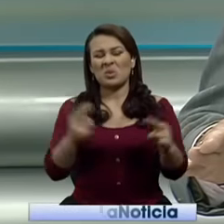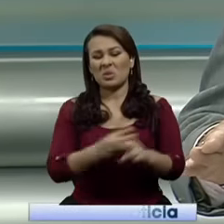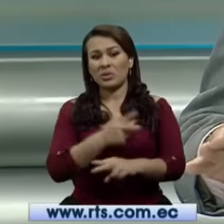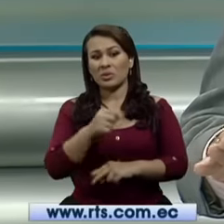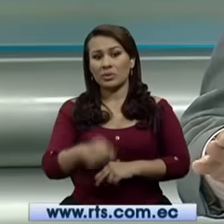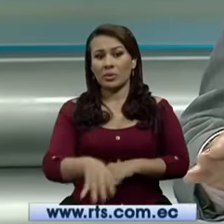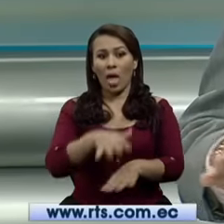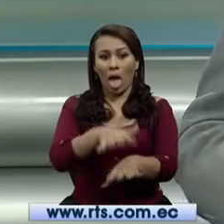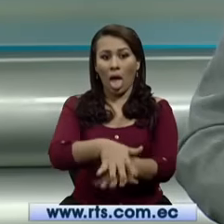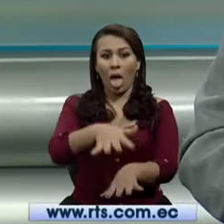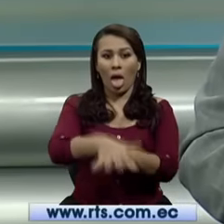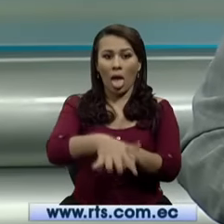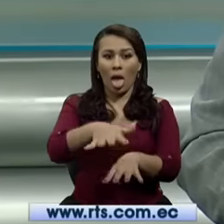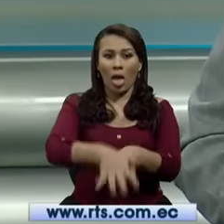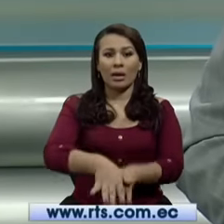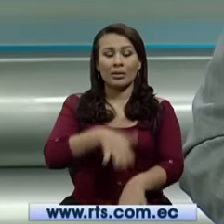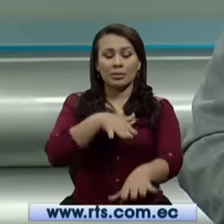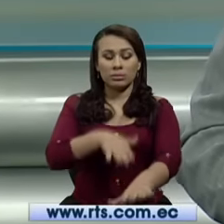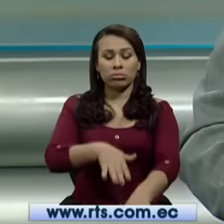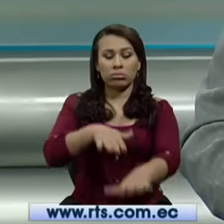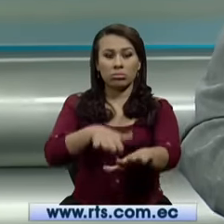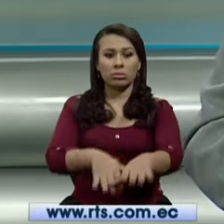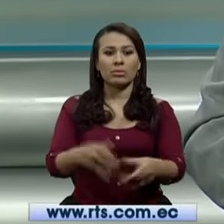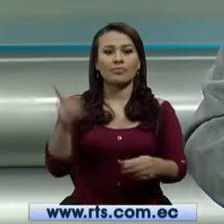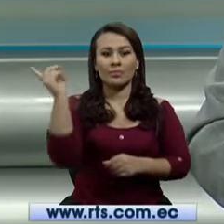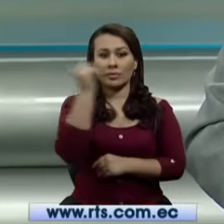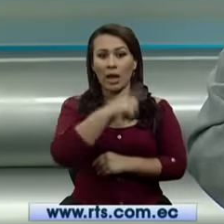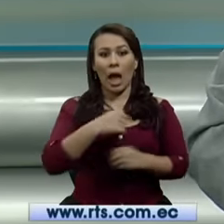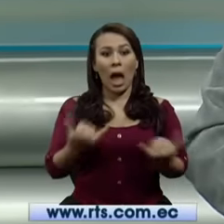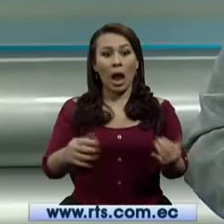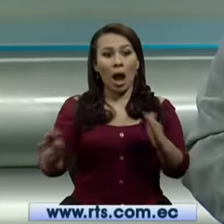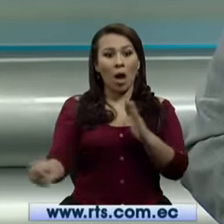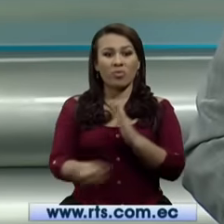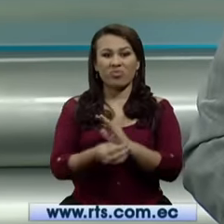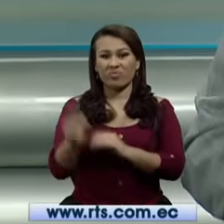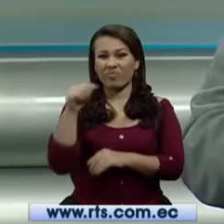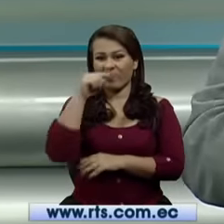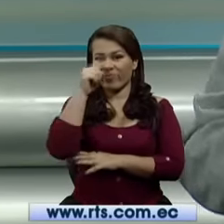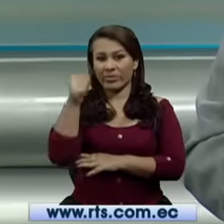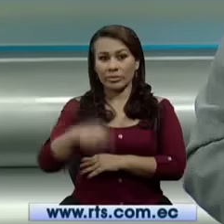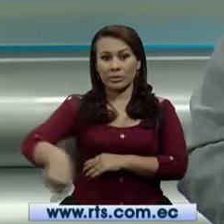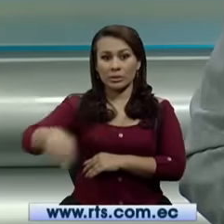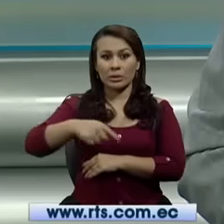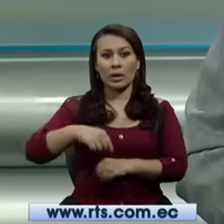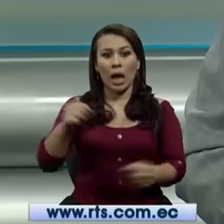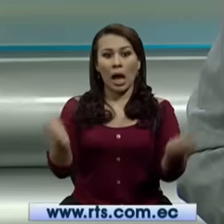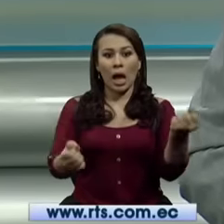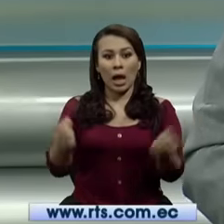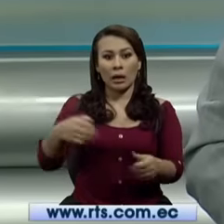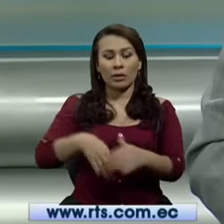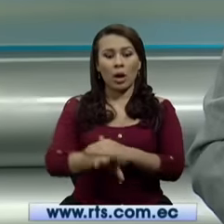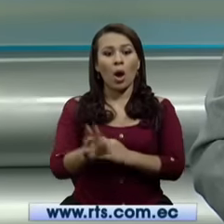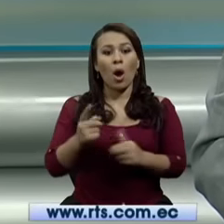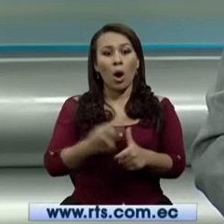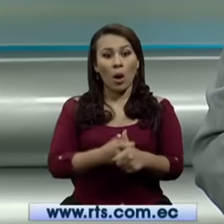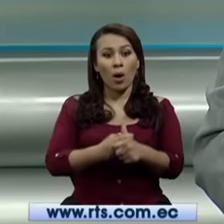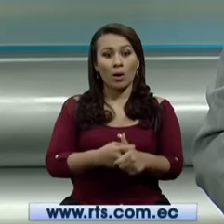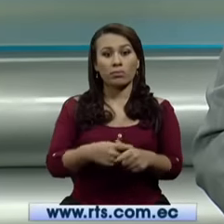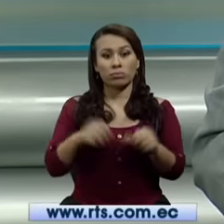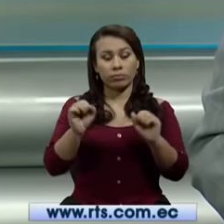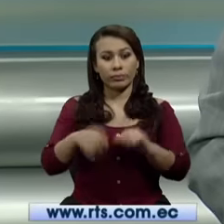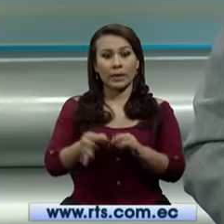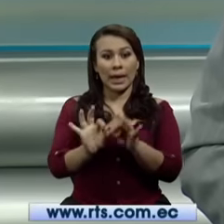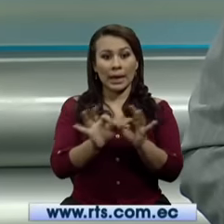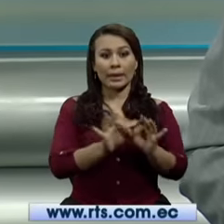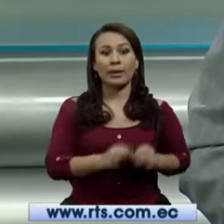la situación del tránsito vehicular ahí y ahora agregado al pésimo Estado de la vía ojalá se intervenida lo más pronto posible bueno